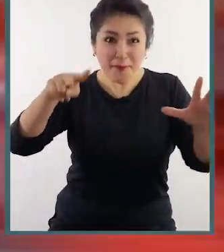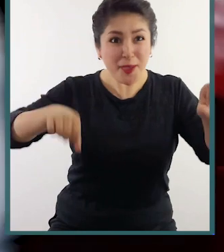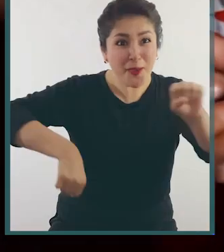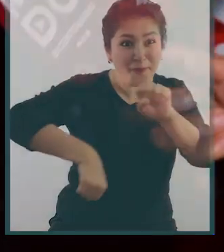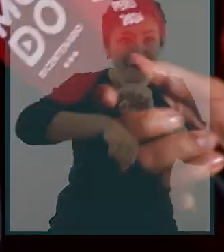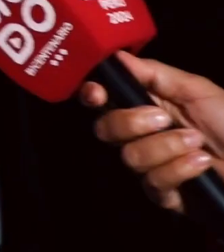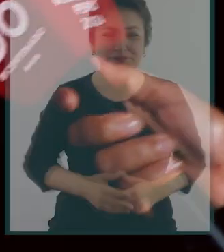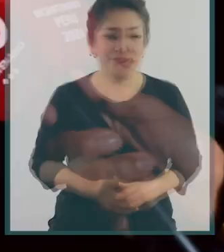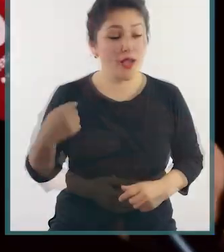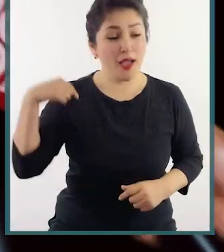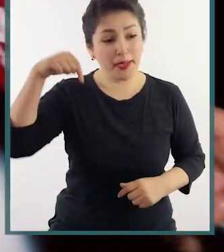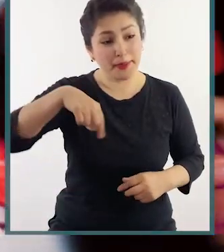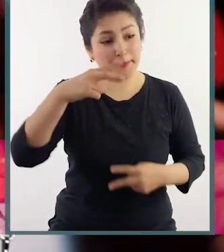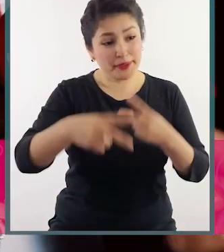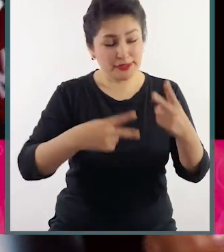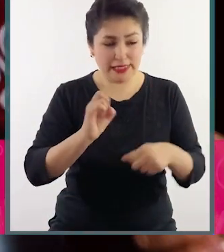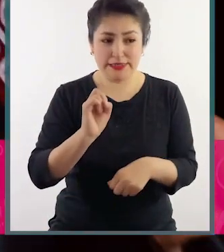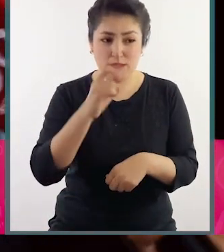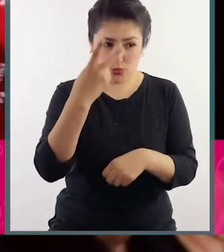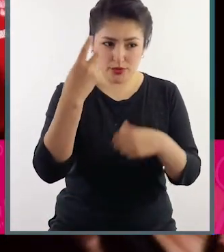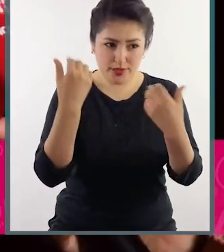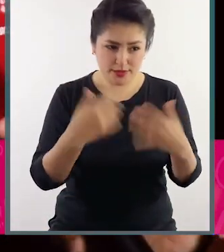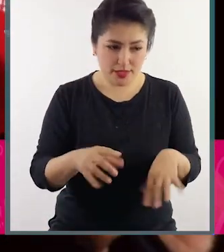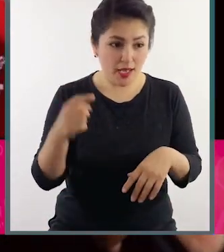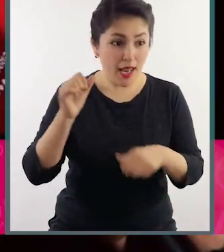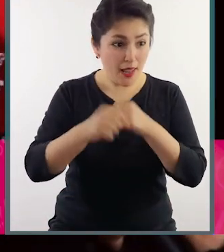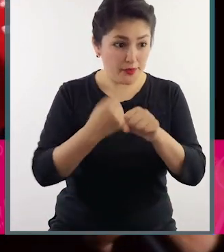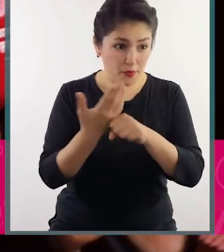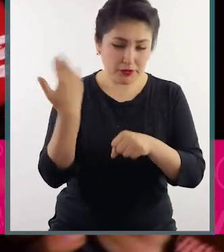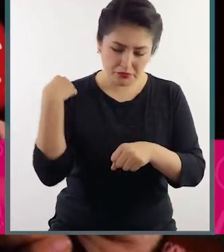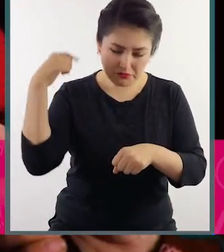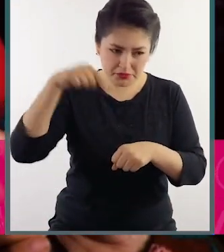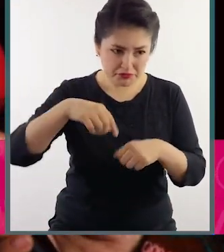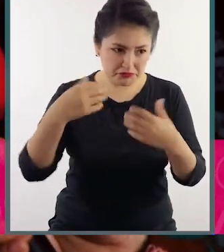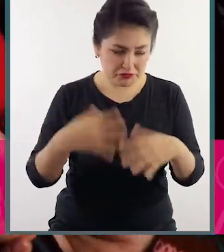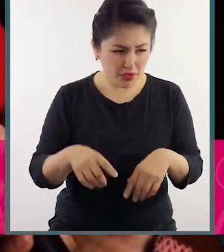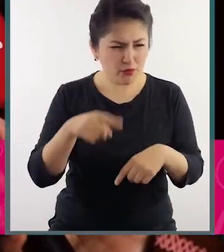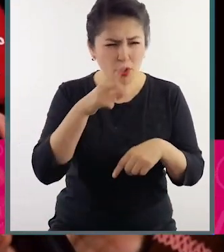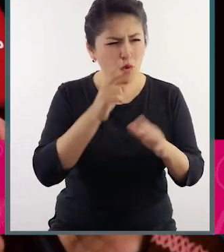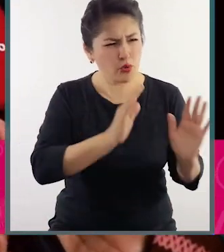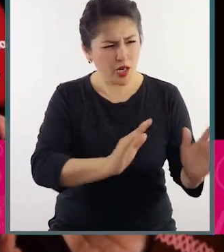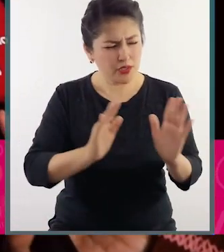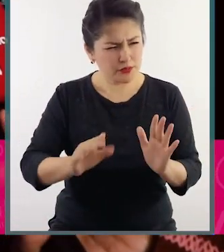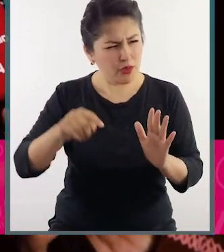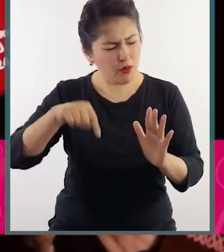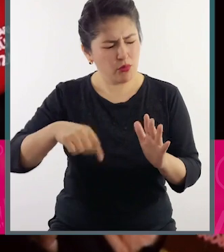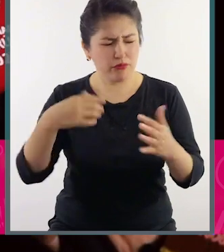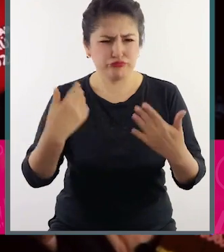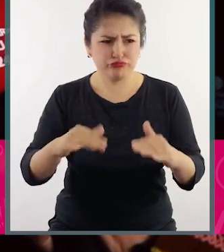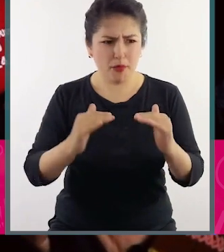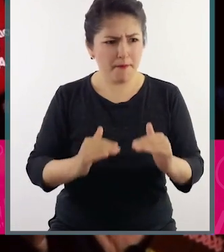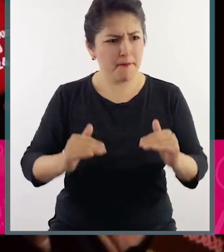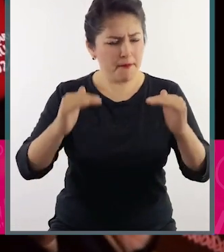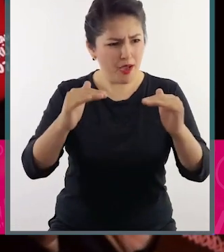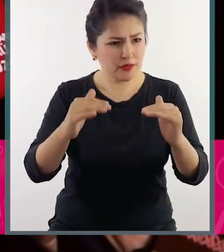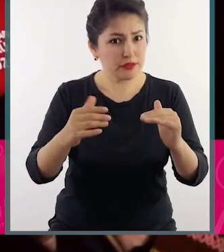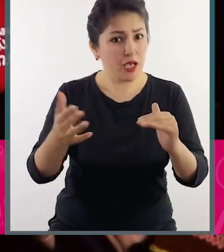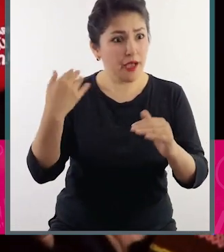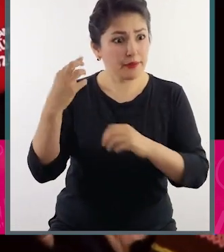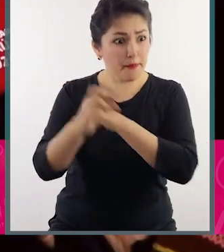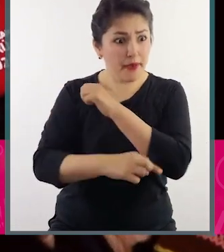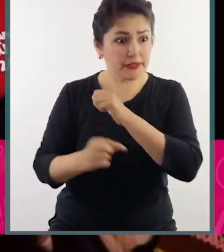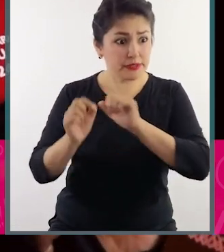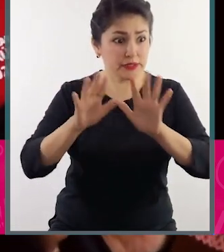sele. Bueno, ya es segunda vez que venimos, el año pasado estuvimos por acá. Nos fue muy bien también y muy bien organizado. Este año pues mucho mejor todavía.